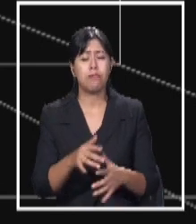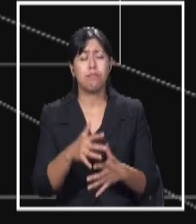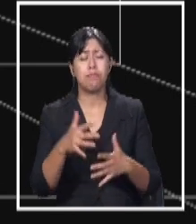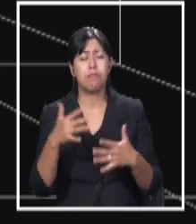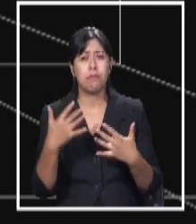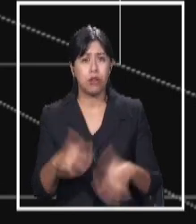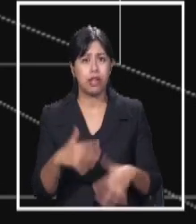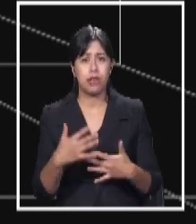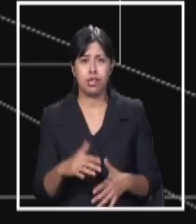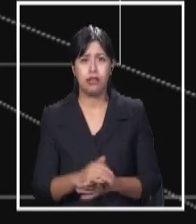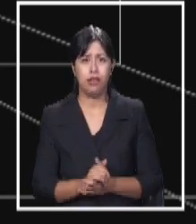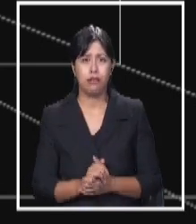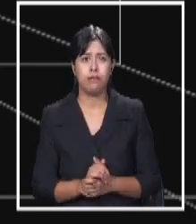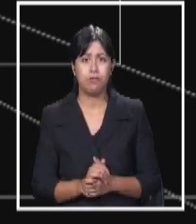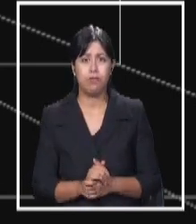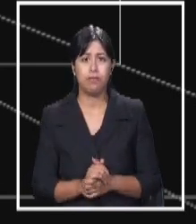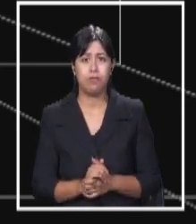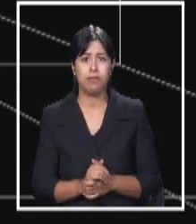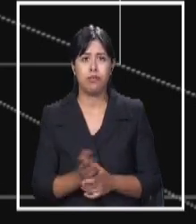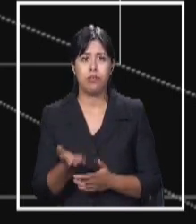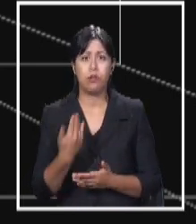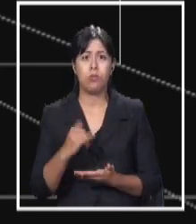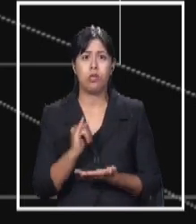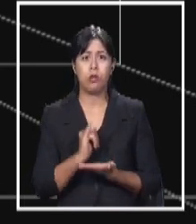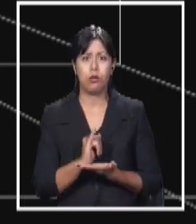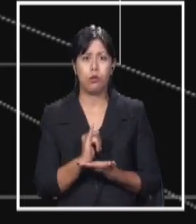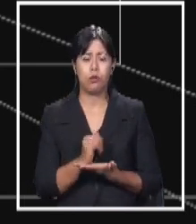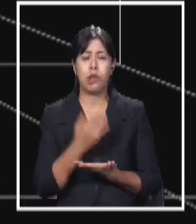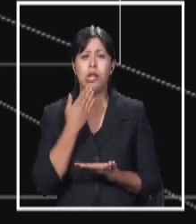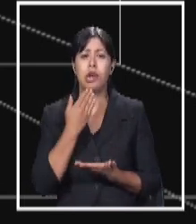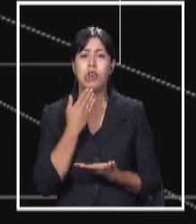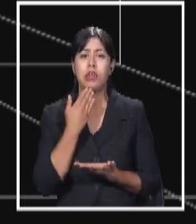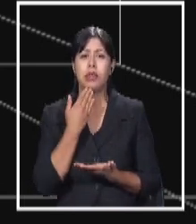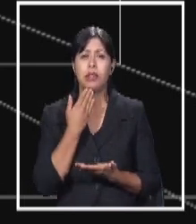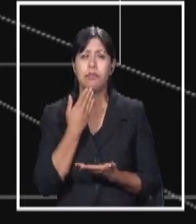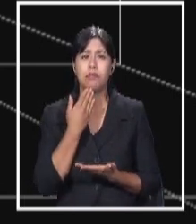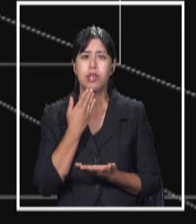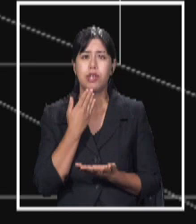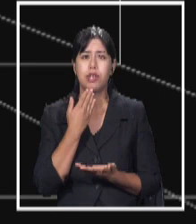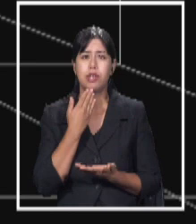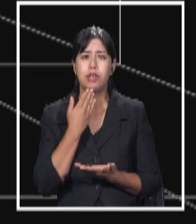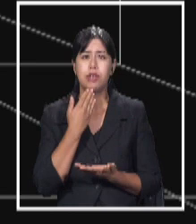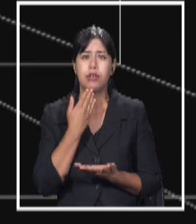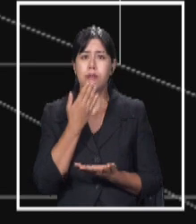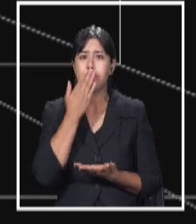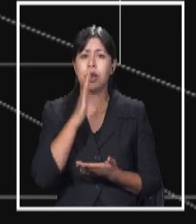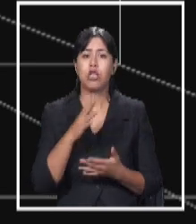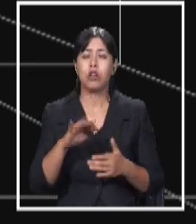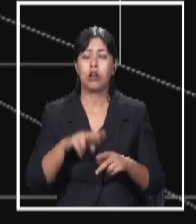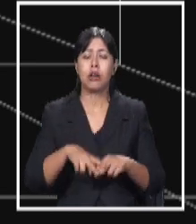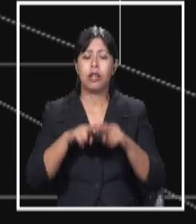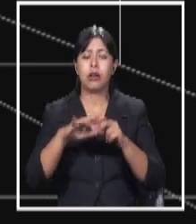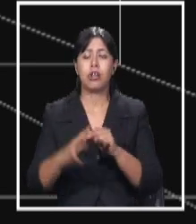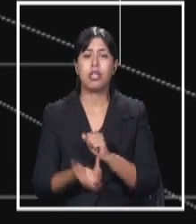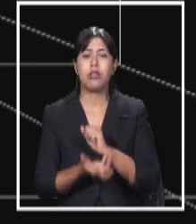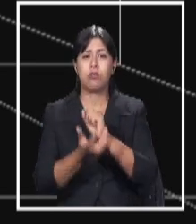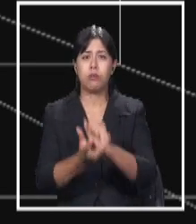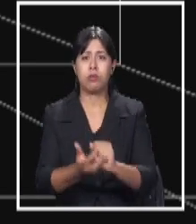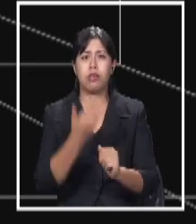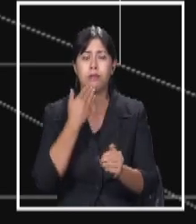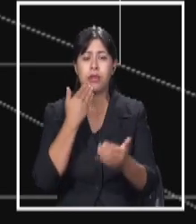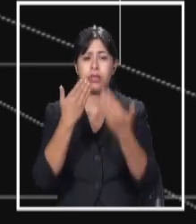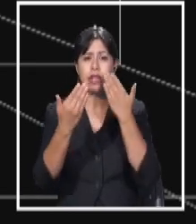un foco muy importante de nuestro instituto y también probablemente es la mejor manera de invertir recursos en salud mental.